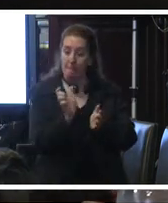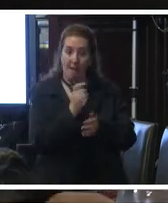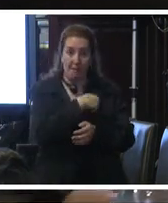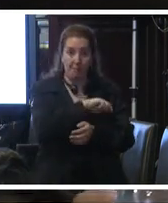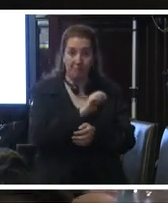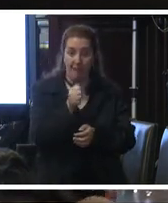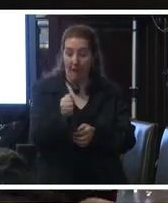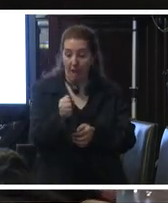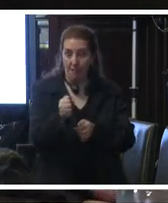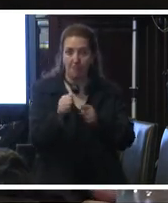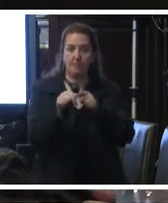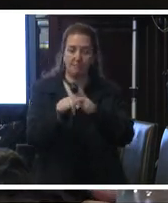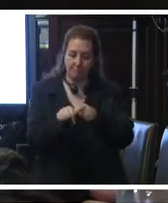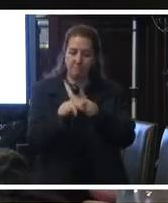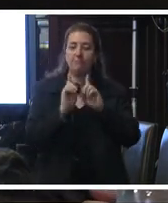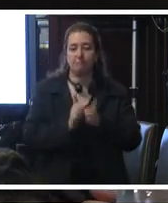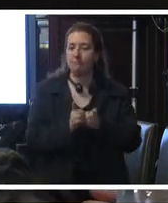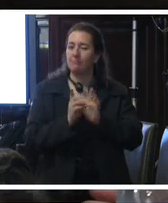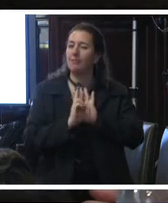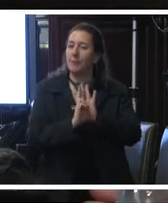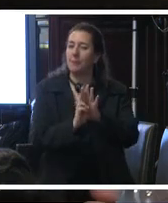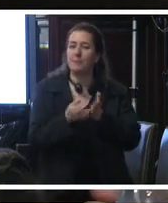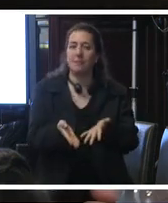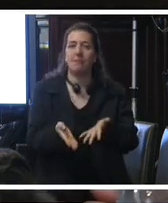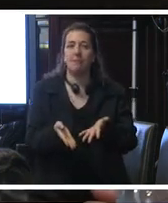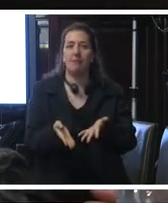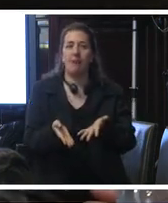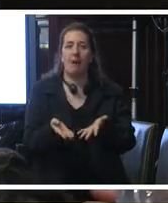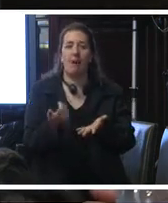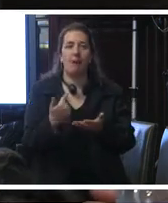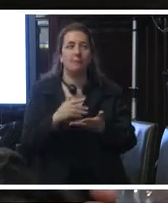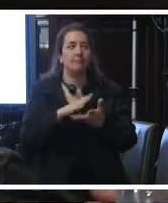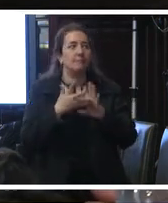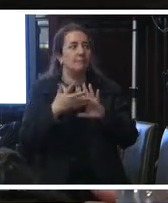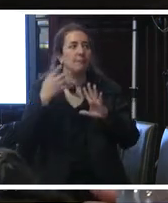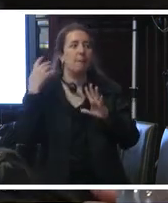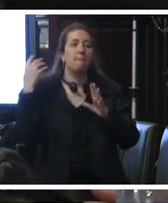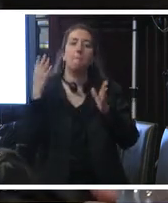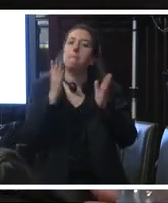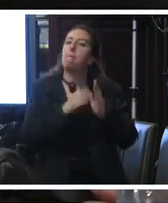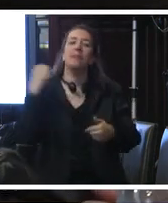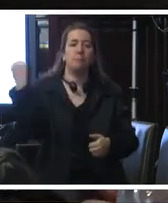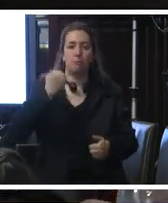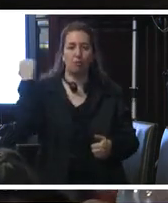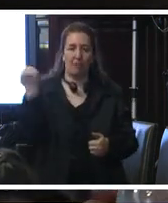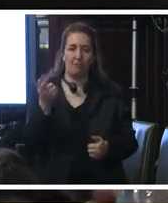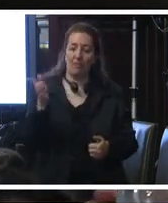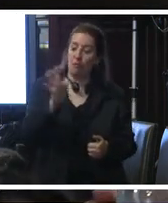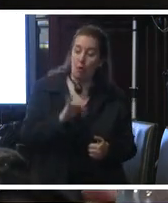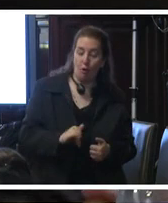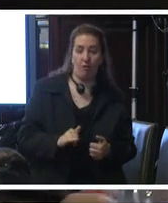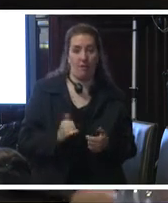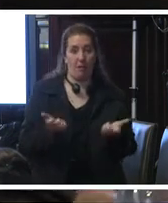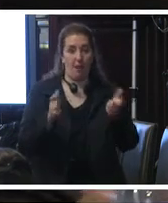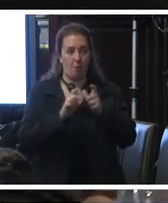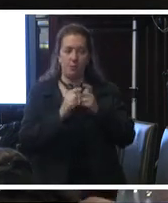represento junto con la Comisión, ha pasado a formar parte existencial cada vez más del día a día de la Comisión, así que